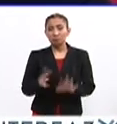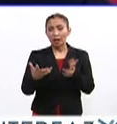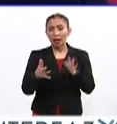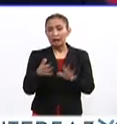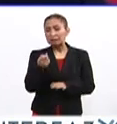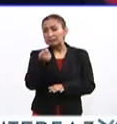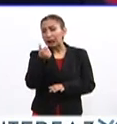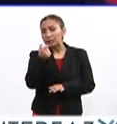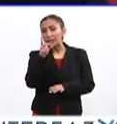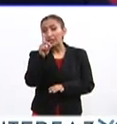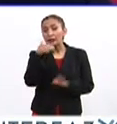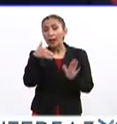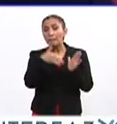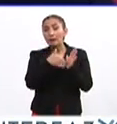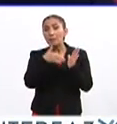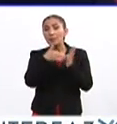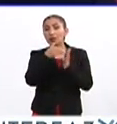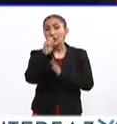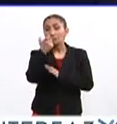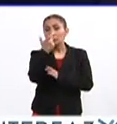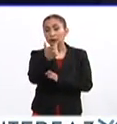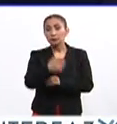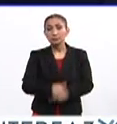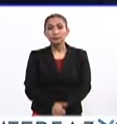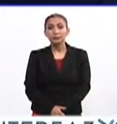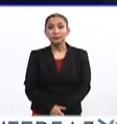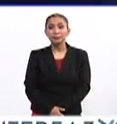casi 30,000 millones de pesos.